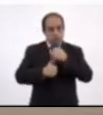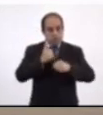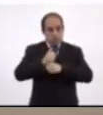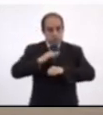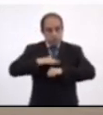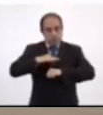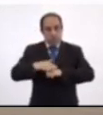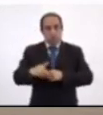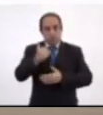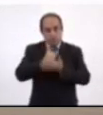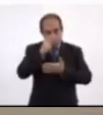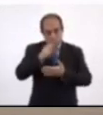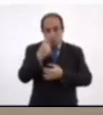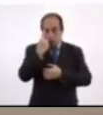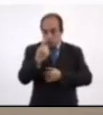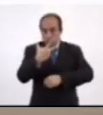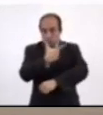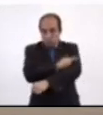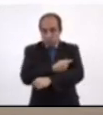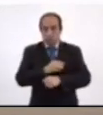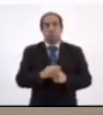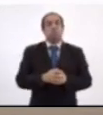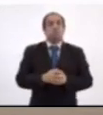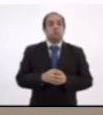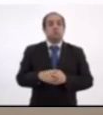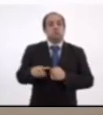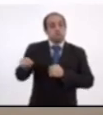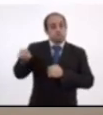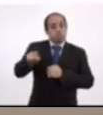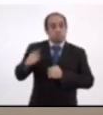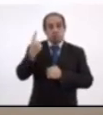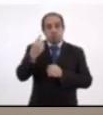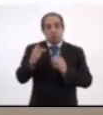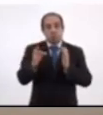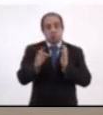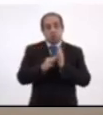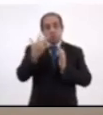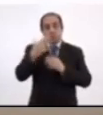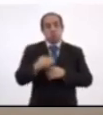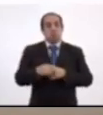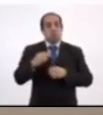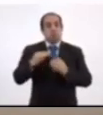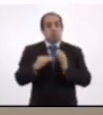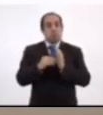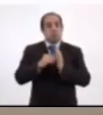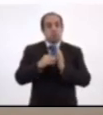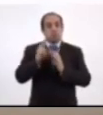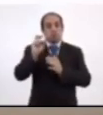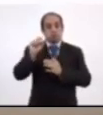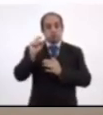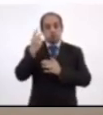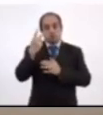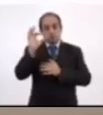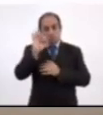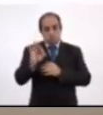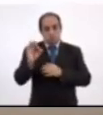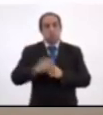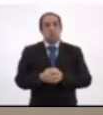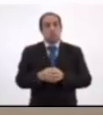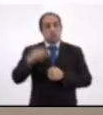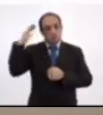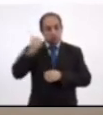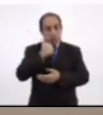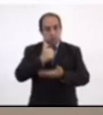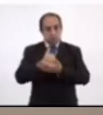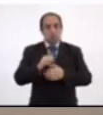México ya con por lo menos una dosis, y de esas 1.5 millones prácticamente, que es el 22% de los adultos de la ciudad, ya cuentan con su